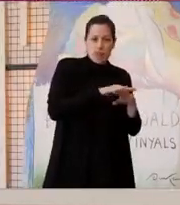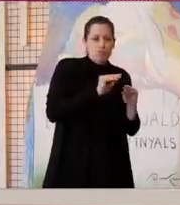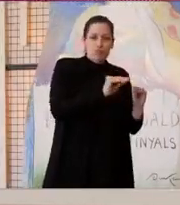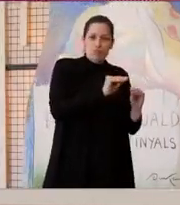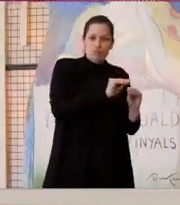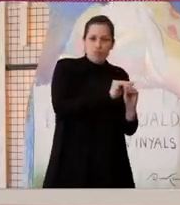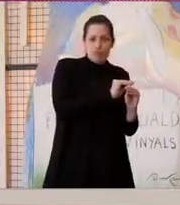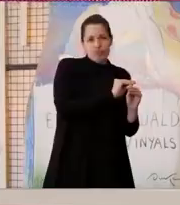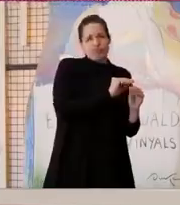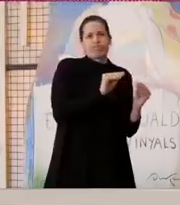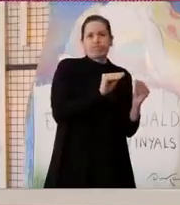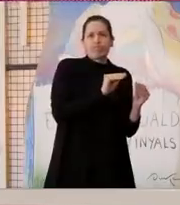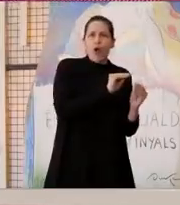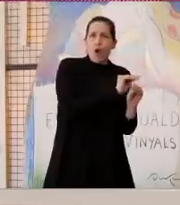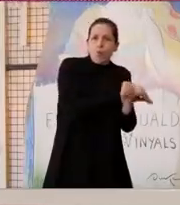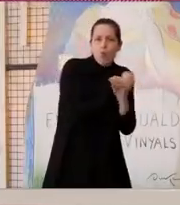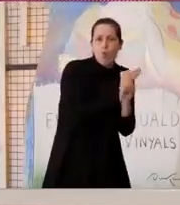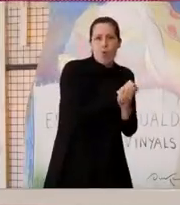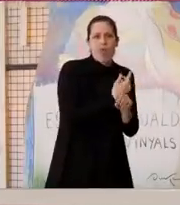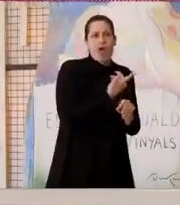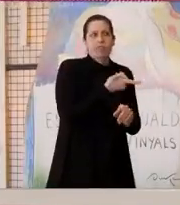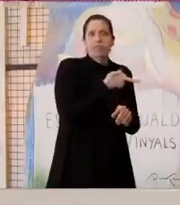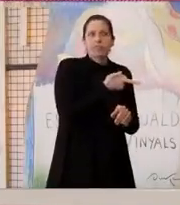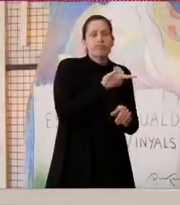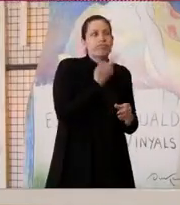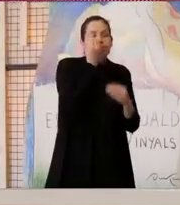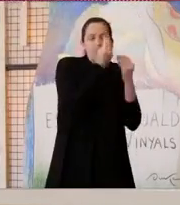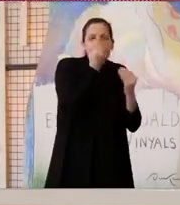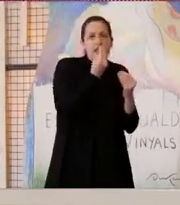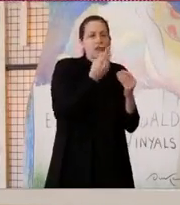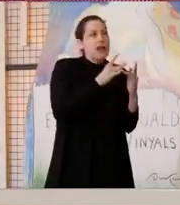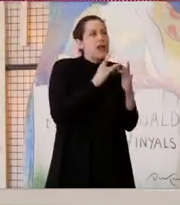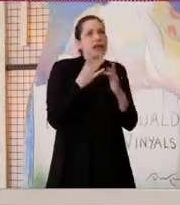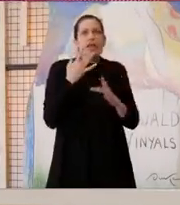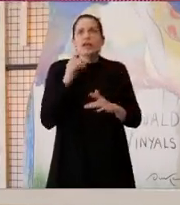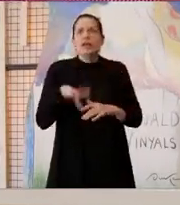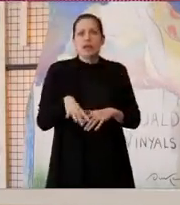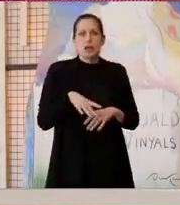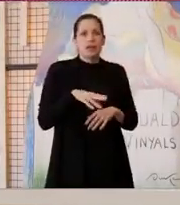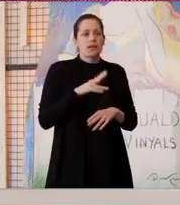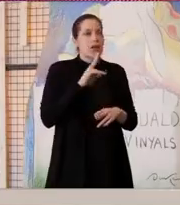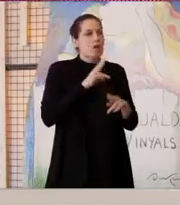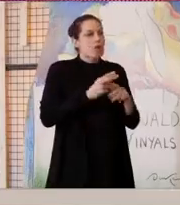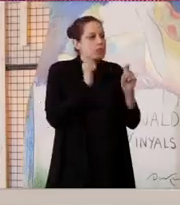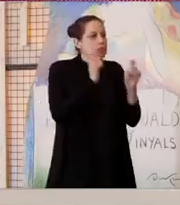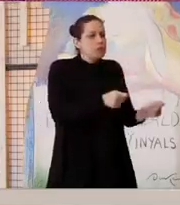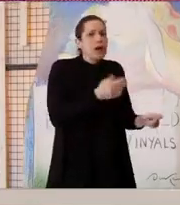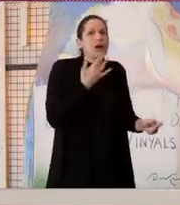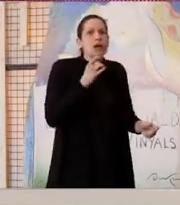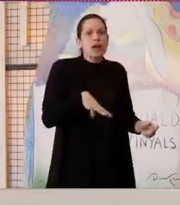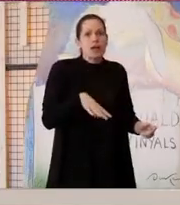Piensan en quien ha de liderar en A quién han de nombrar Pues también